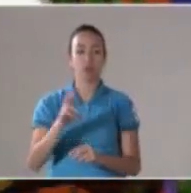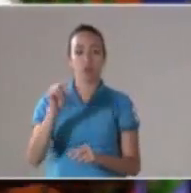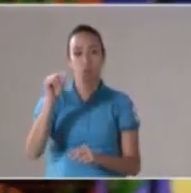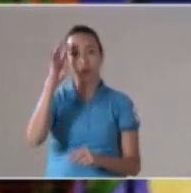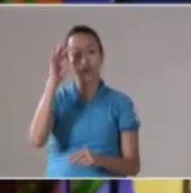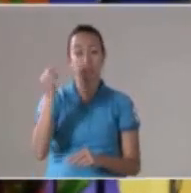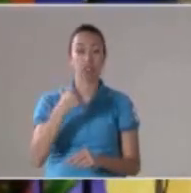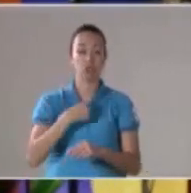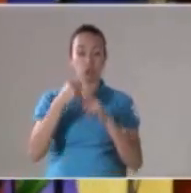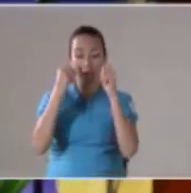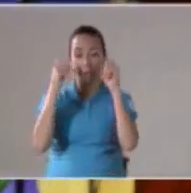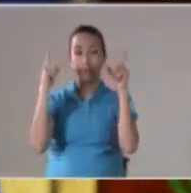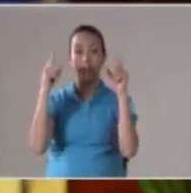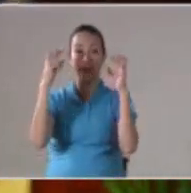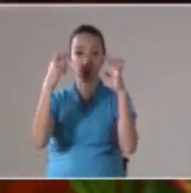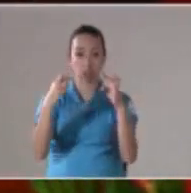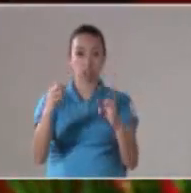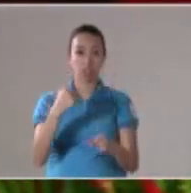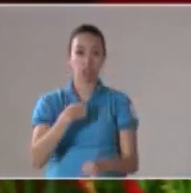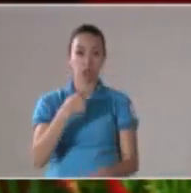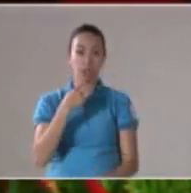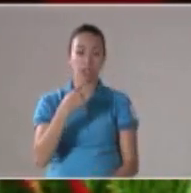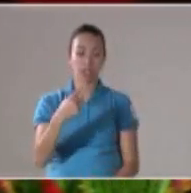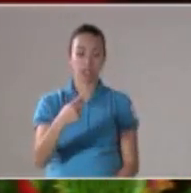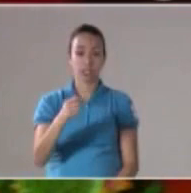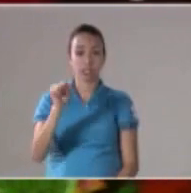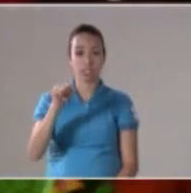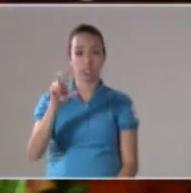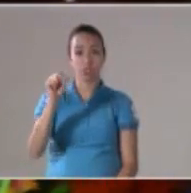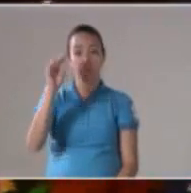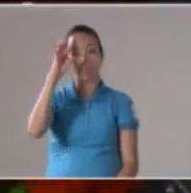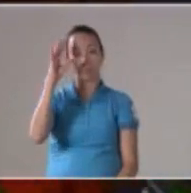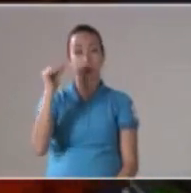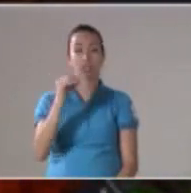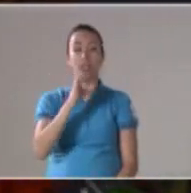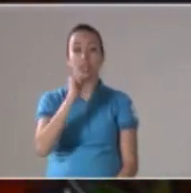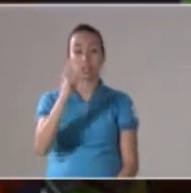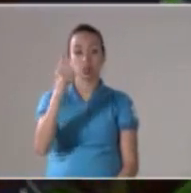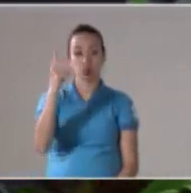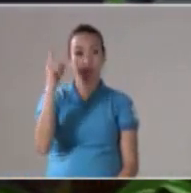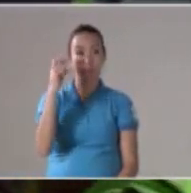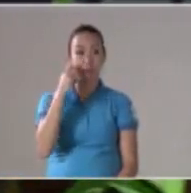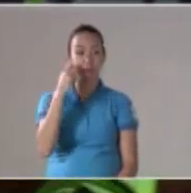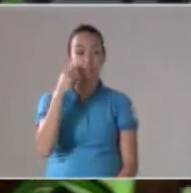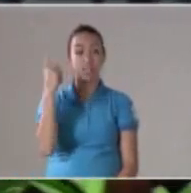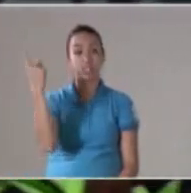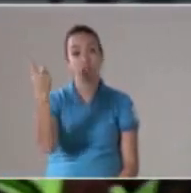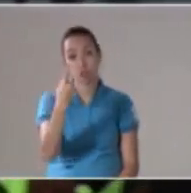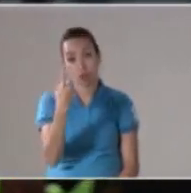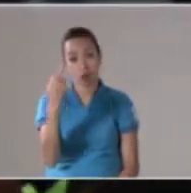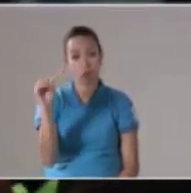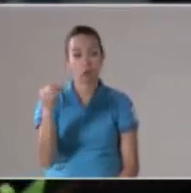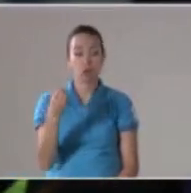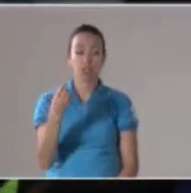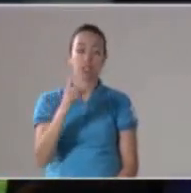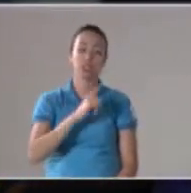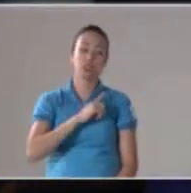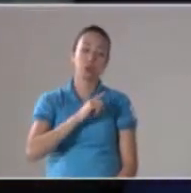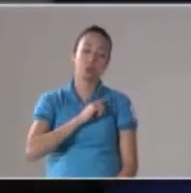a mencionar, sino porque es un padre. Y todos los que somos padres sabemos el dolor que puede